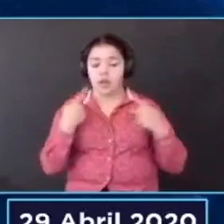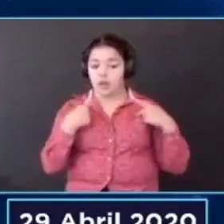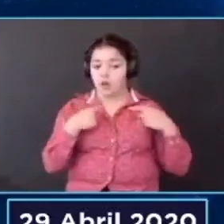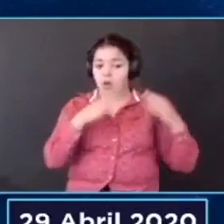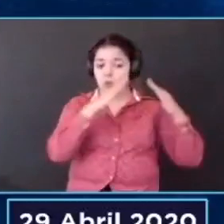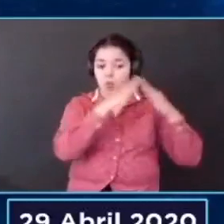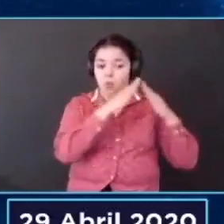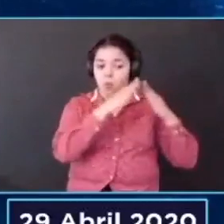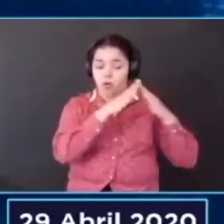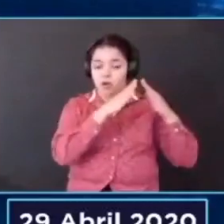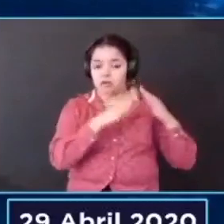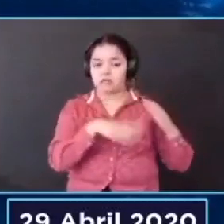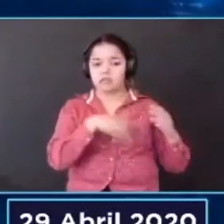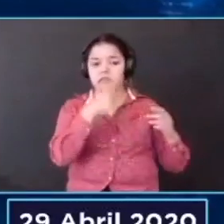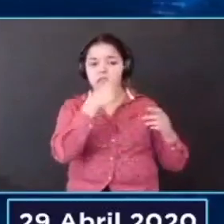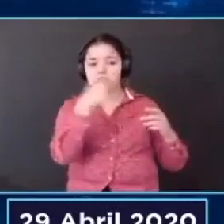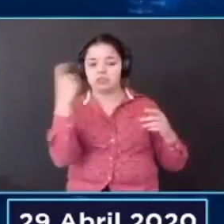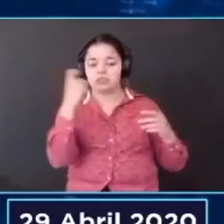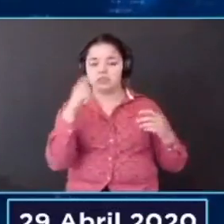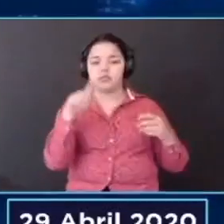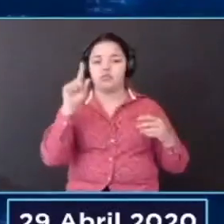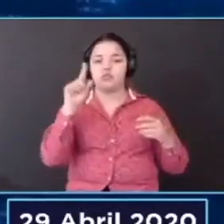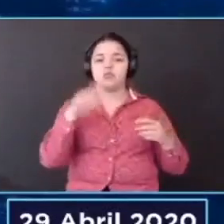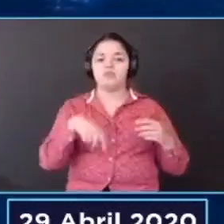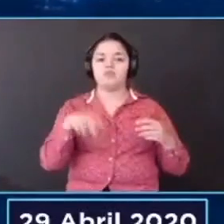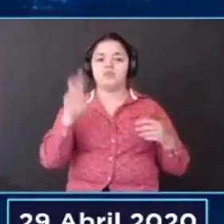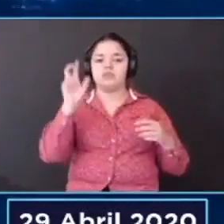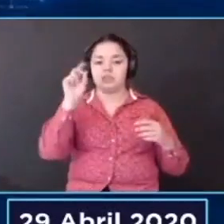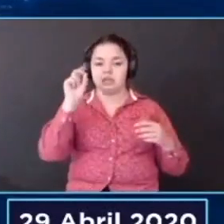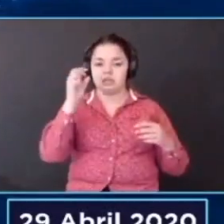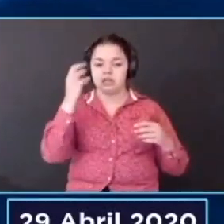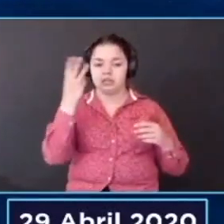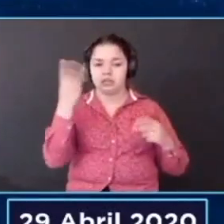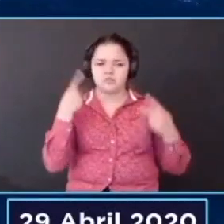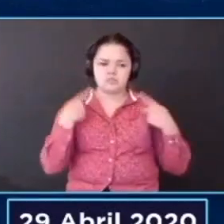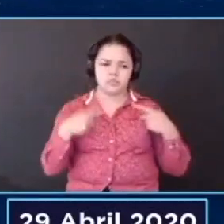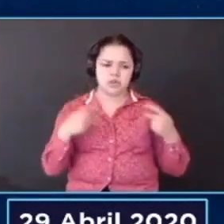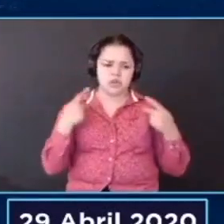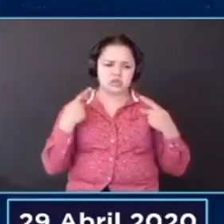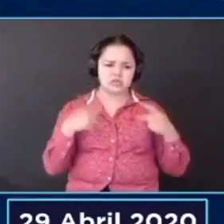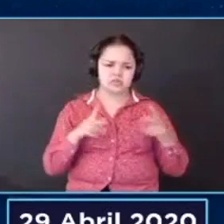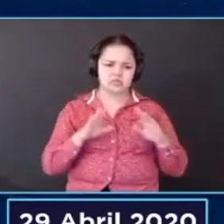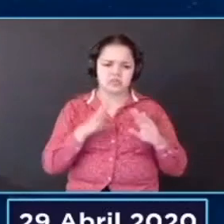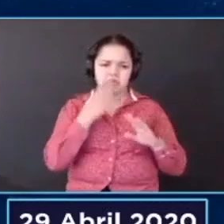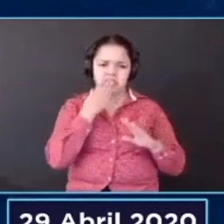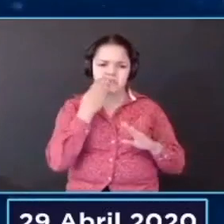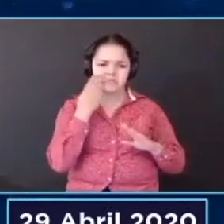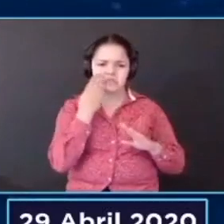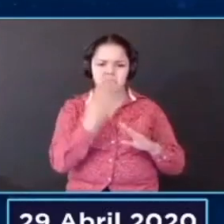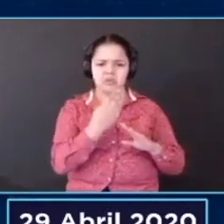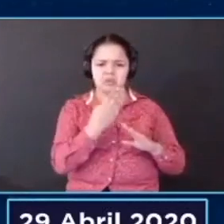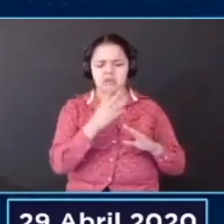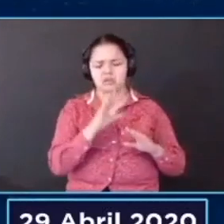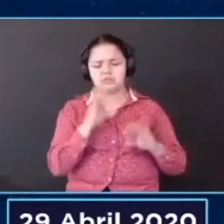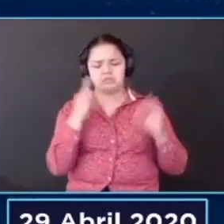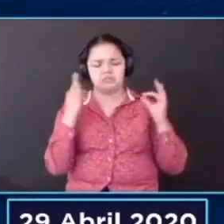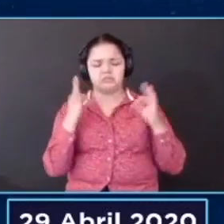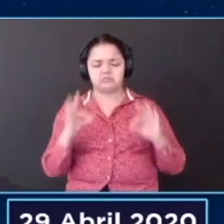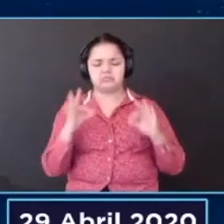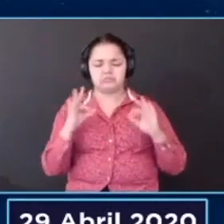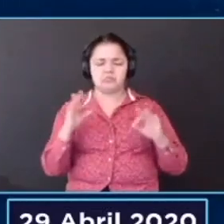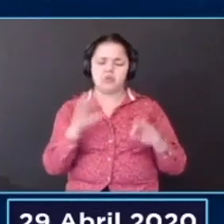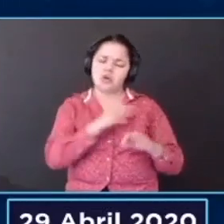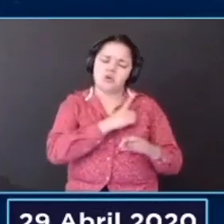recuperándose 133 personas. Ellos tienen una enfermedad leve, pueden manejarse en casa, aislándose, poniendo